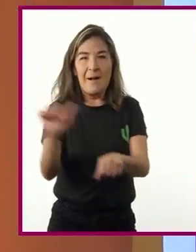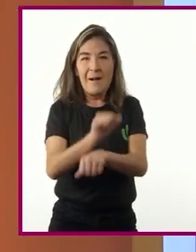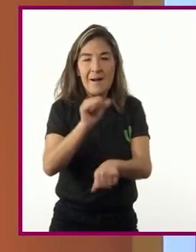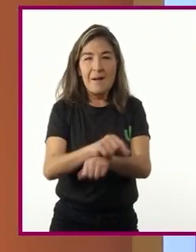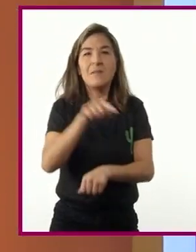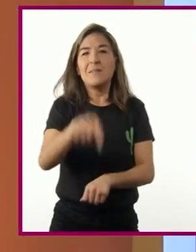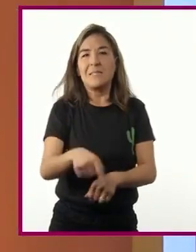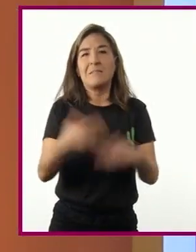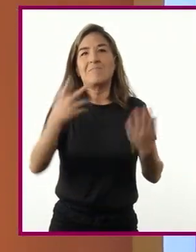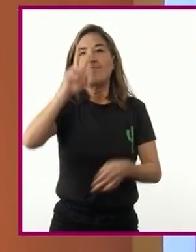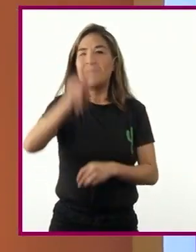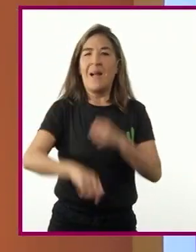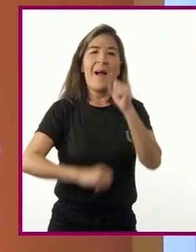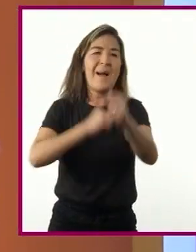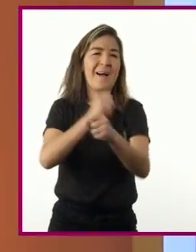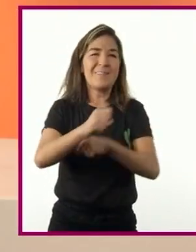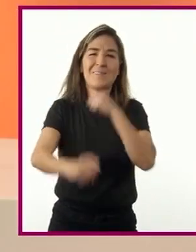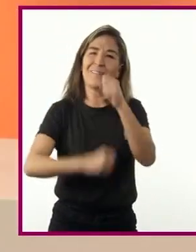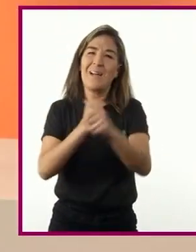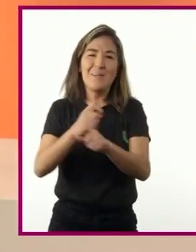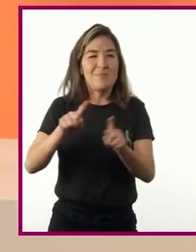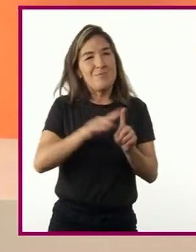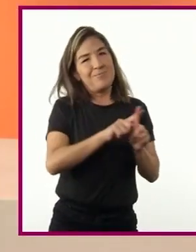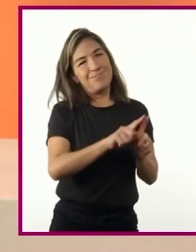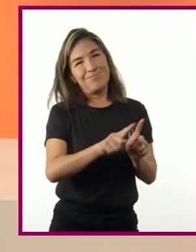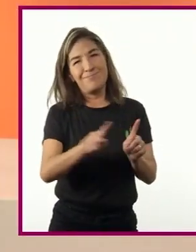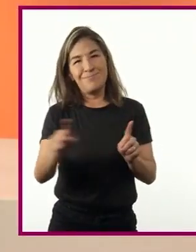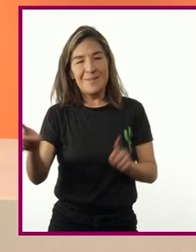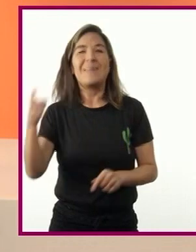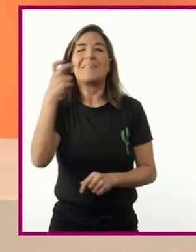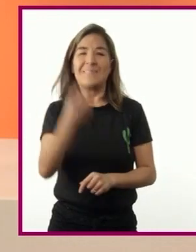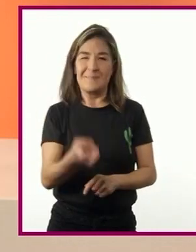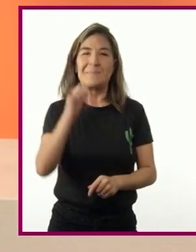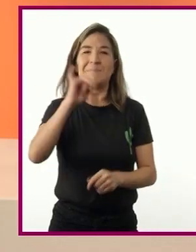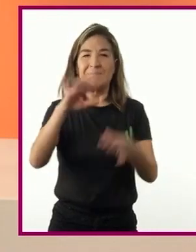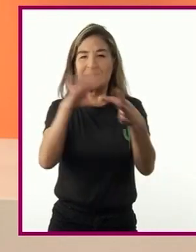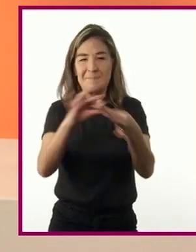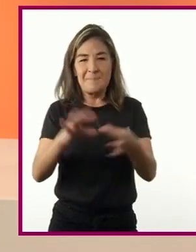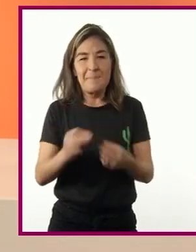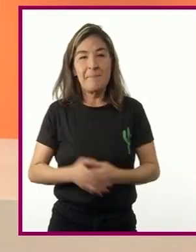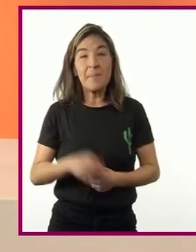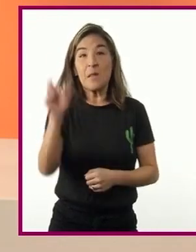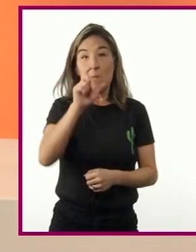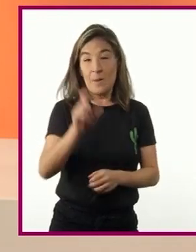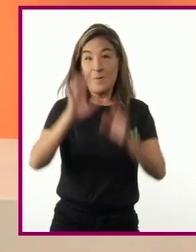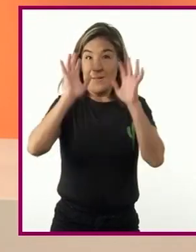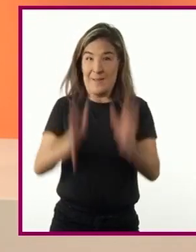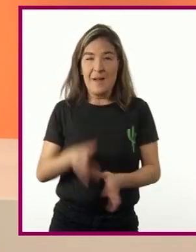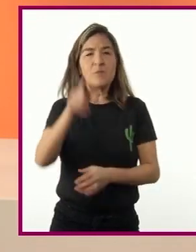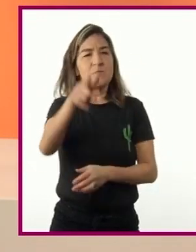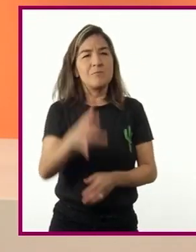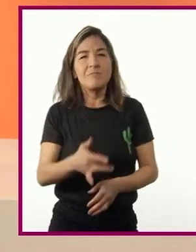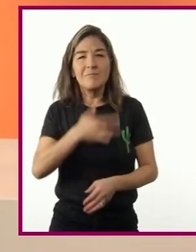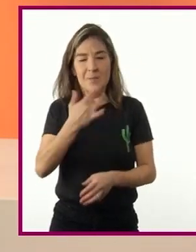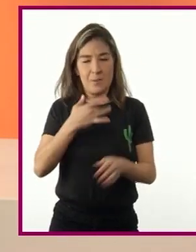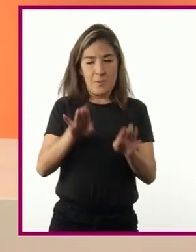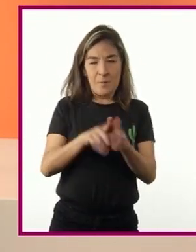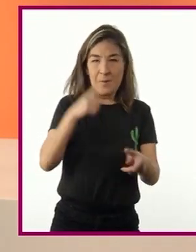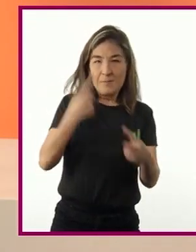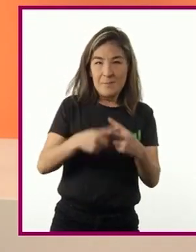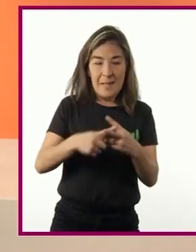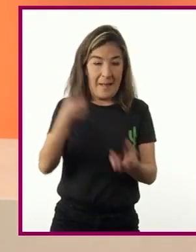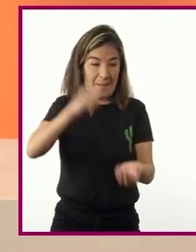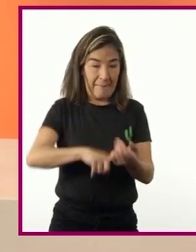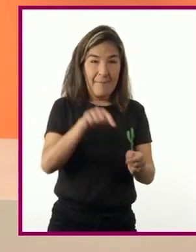tardaríamos muchos años en recorrerla. Excelente ejemplo. Una vez que ya comienzas a dimensionar las distancias